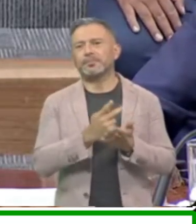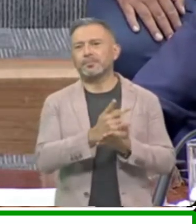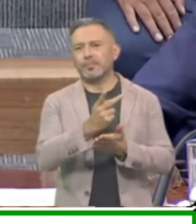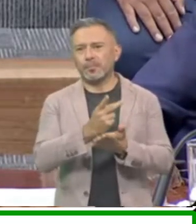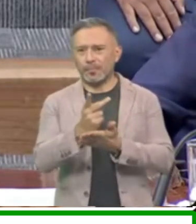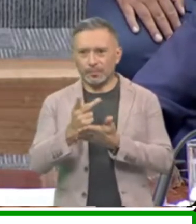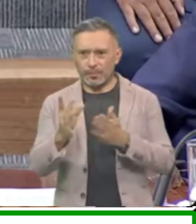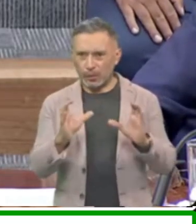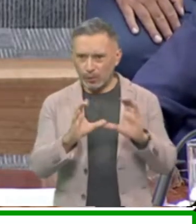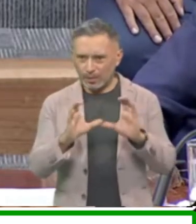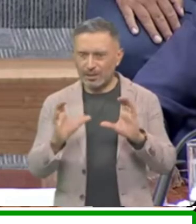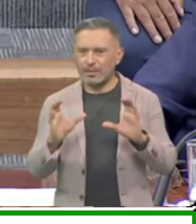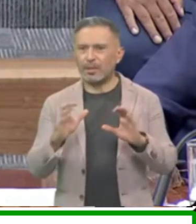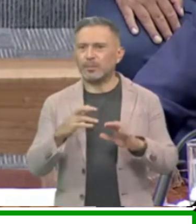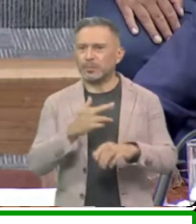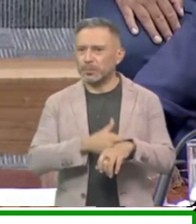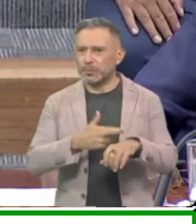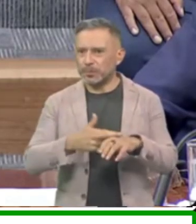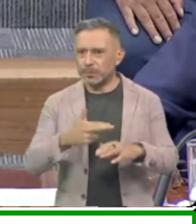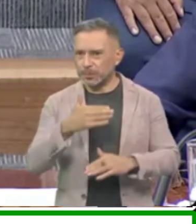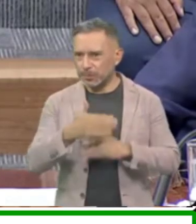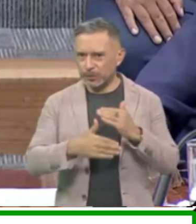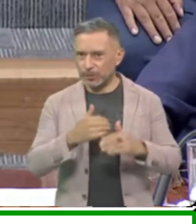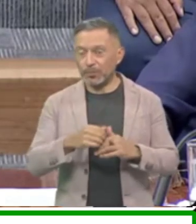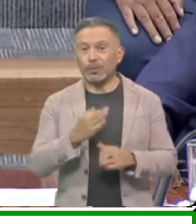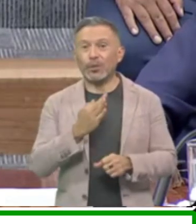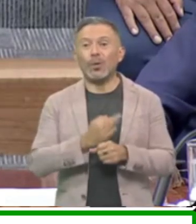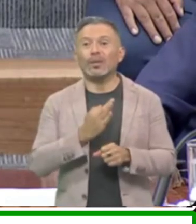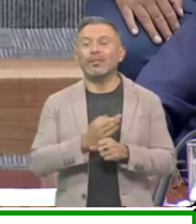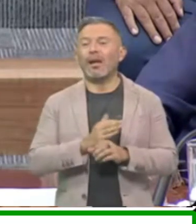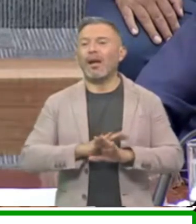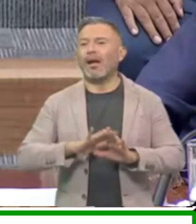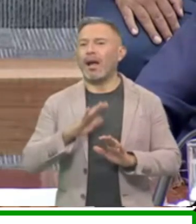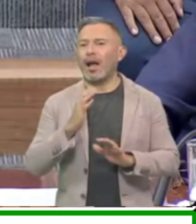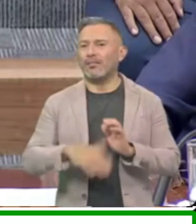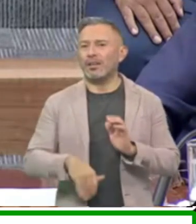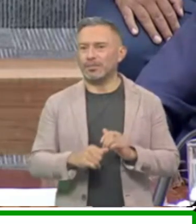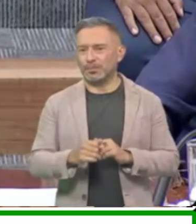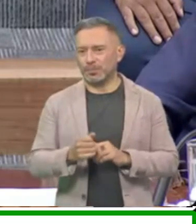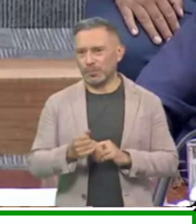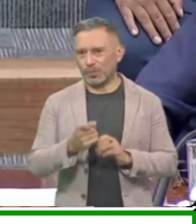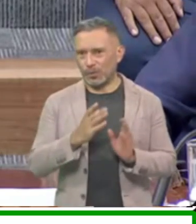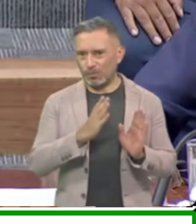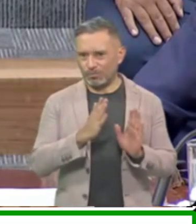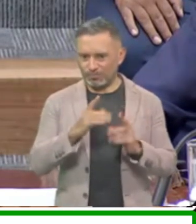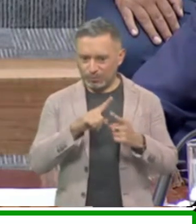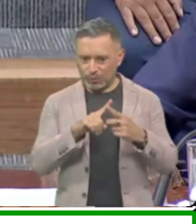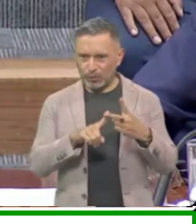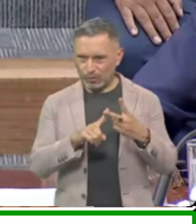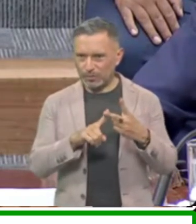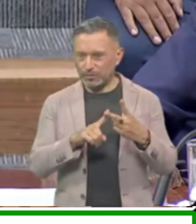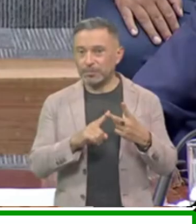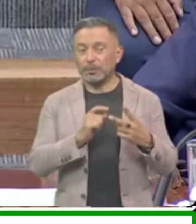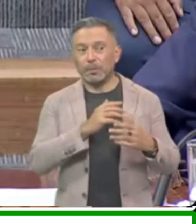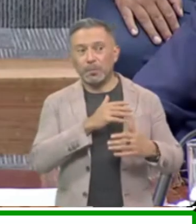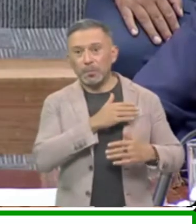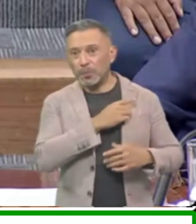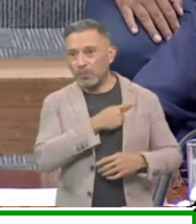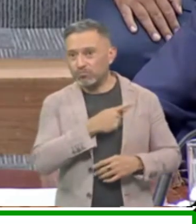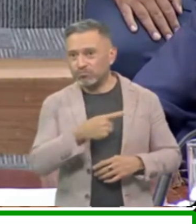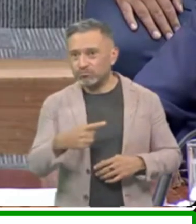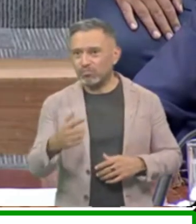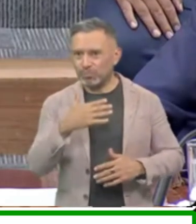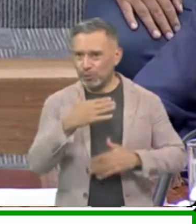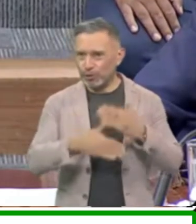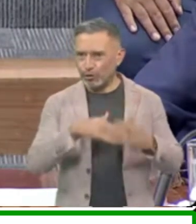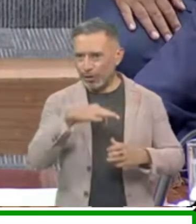los procesos judiciales. Estamos entonces terminando uno de los dos momentos principales en los que se puede sintetizar el proceso electoral. El